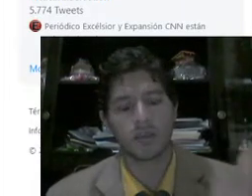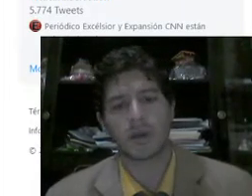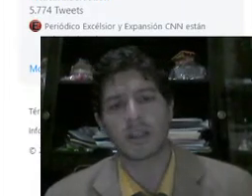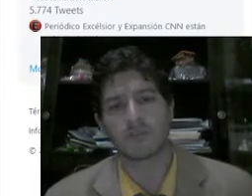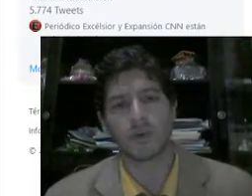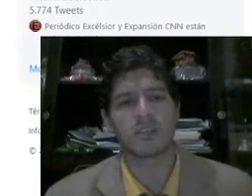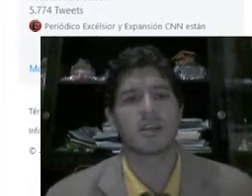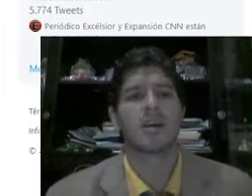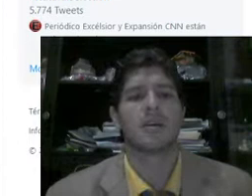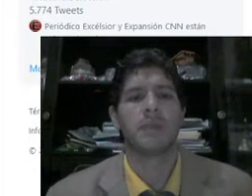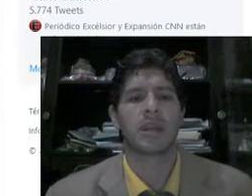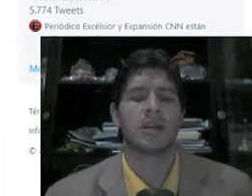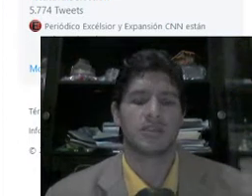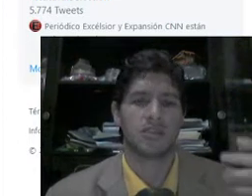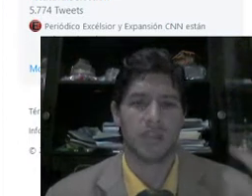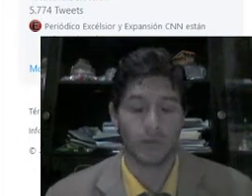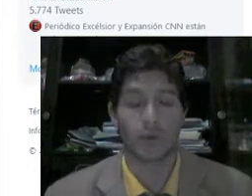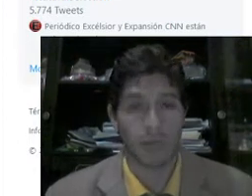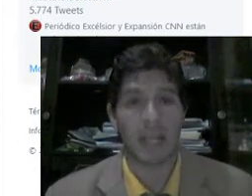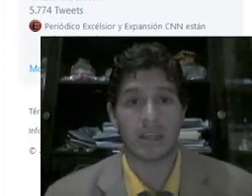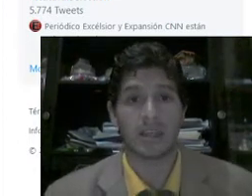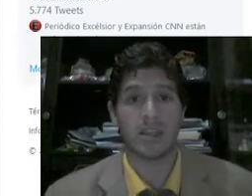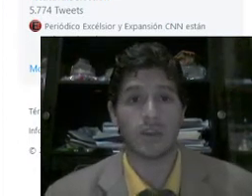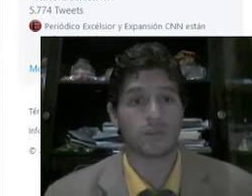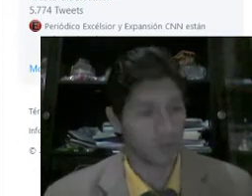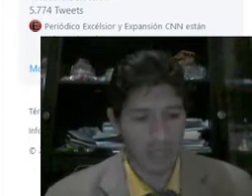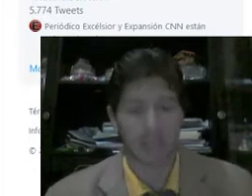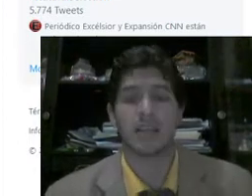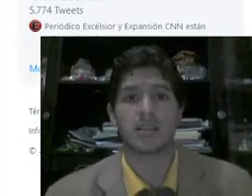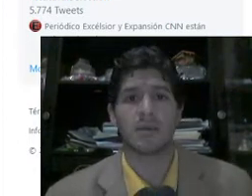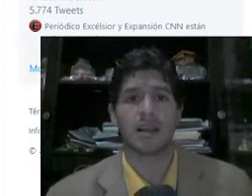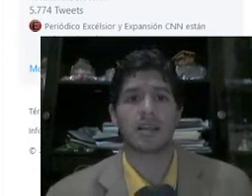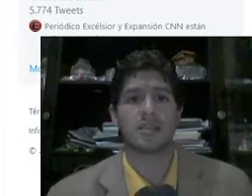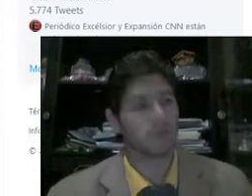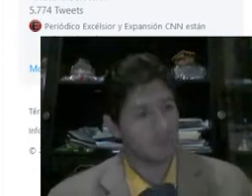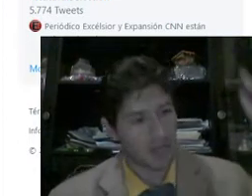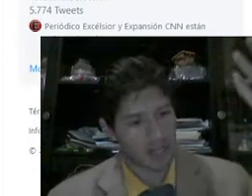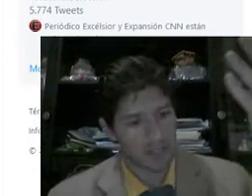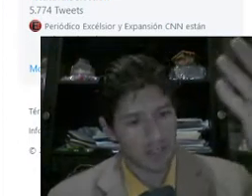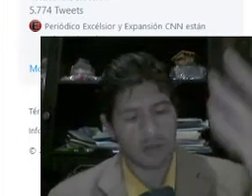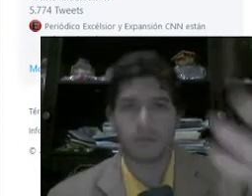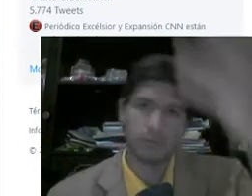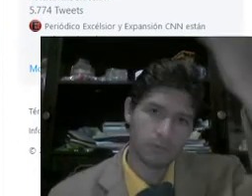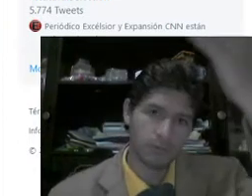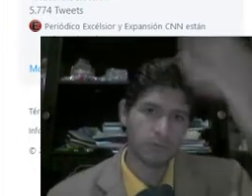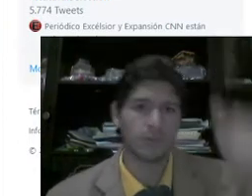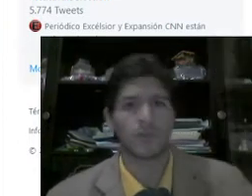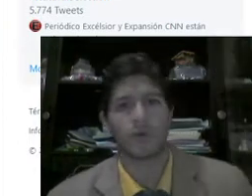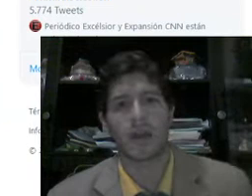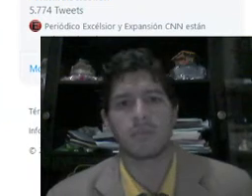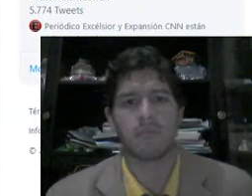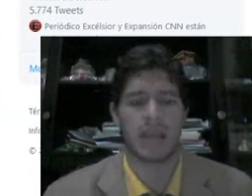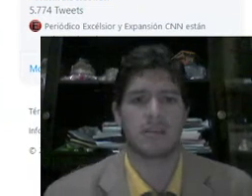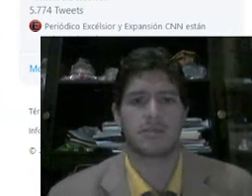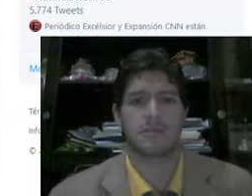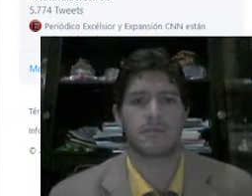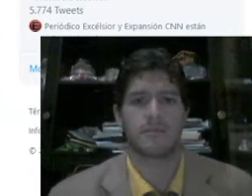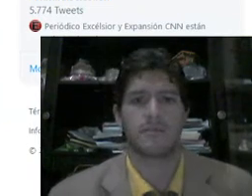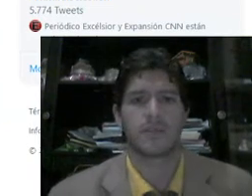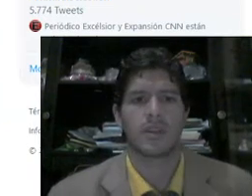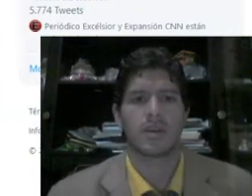ese dato para después ver si fueron bien atendidos, pues a quién se le va a agradecer, al señor Juan